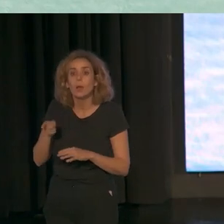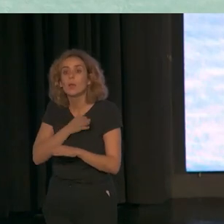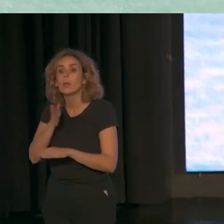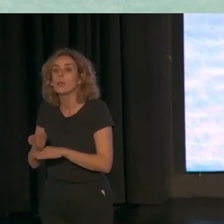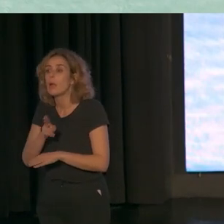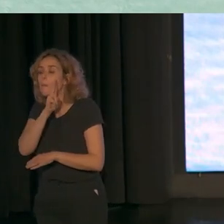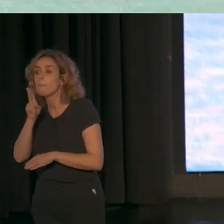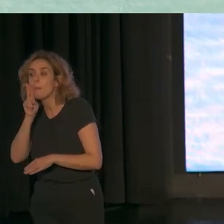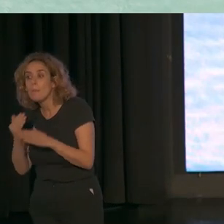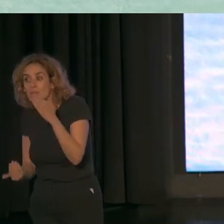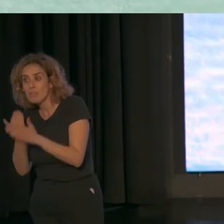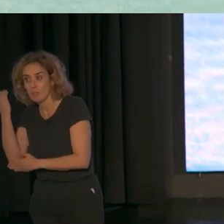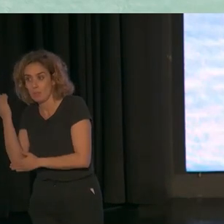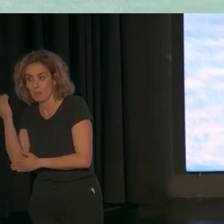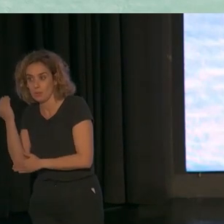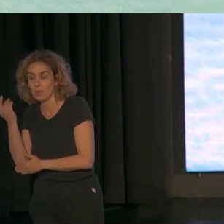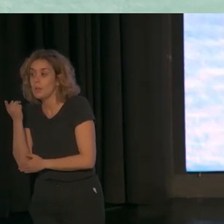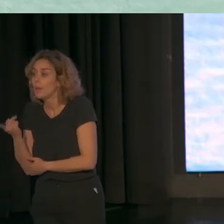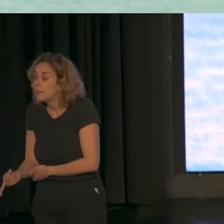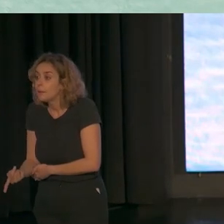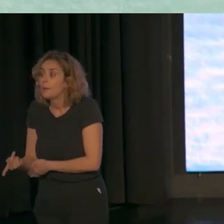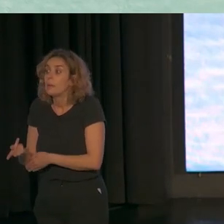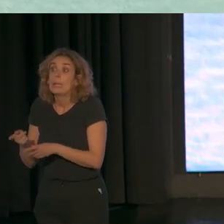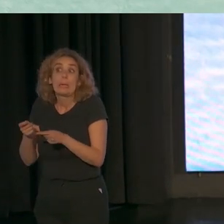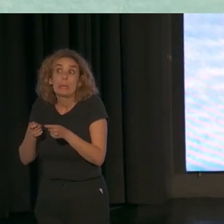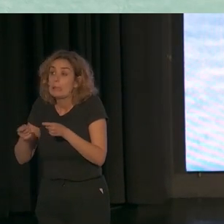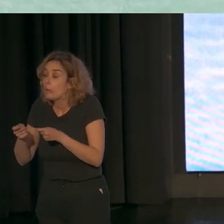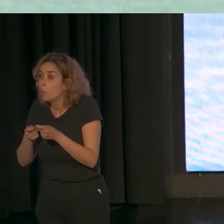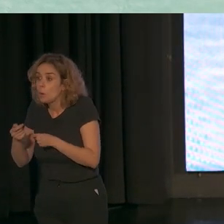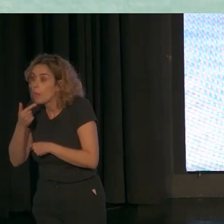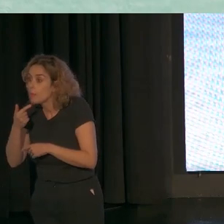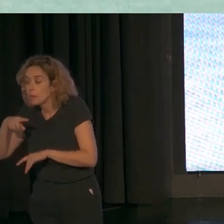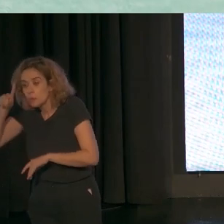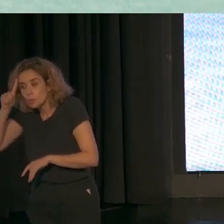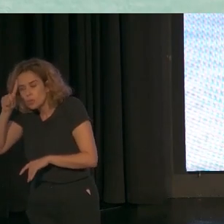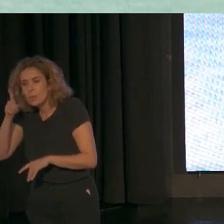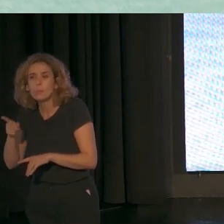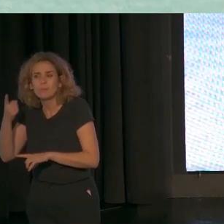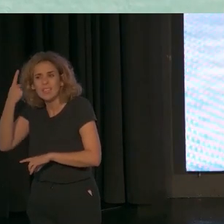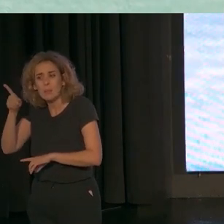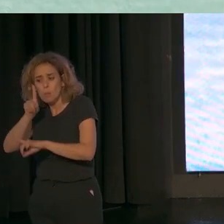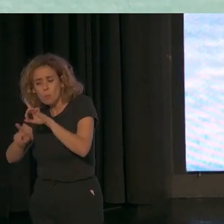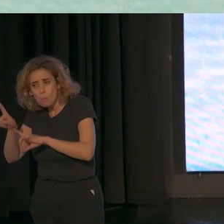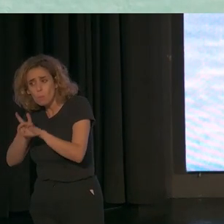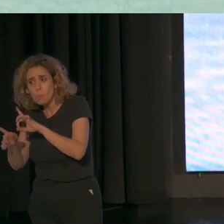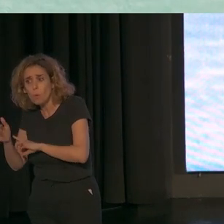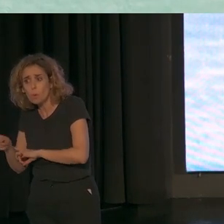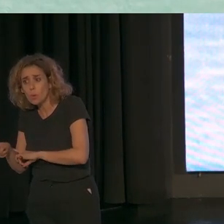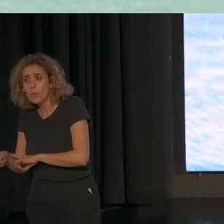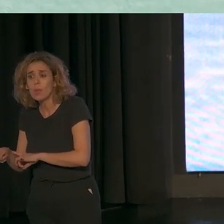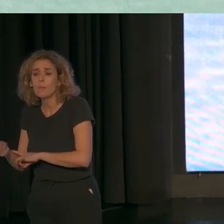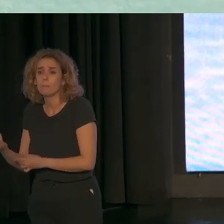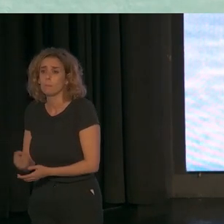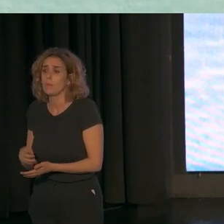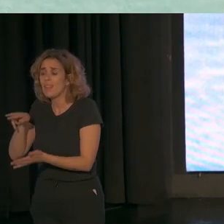madres de día no os podemos decir cómo está regulado ni nada entonces son niños que tienen dificultades y están yendo a ese tipo